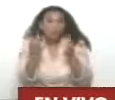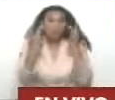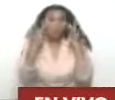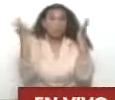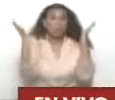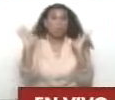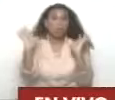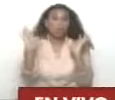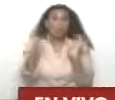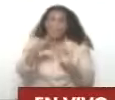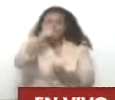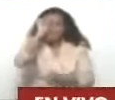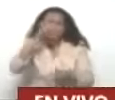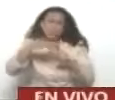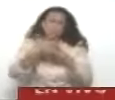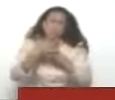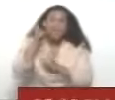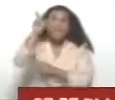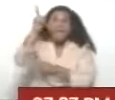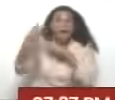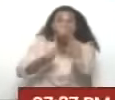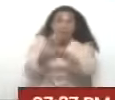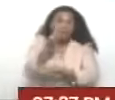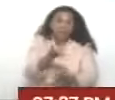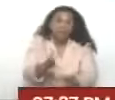es difícil entenderlo.